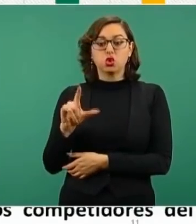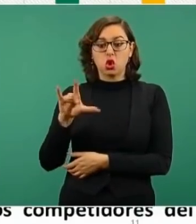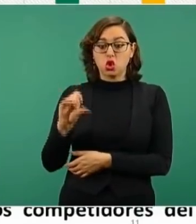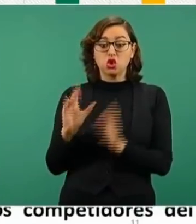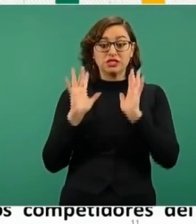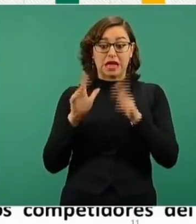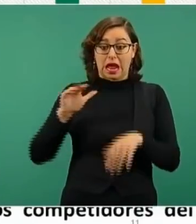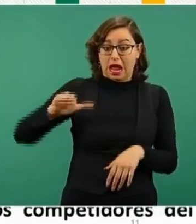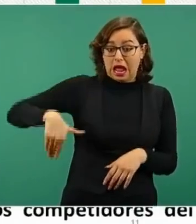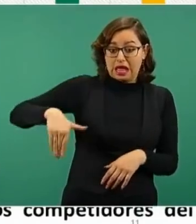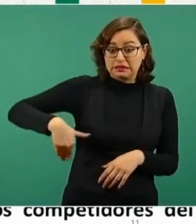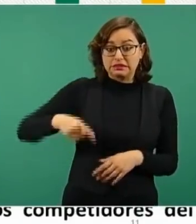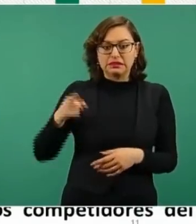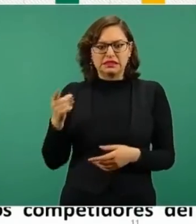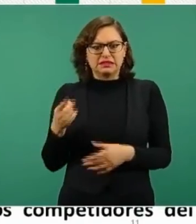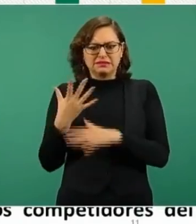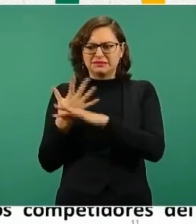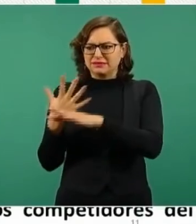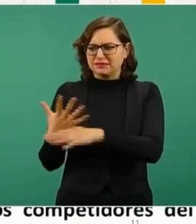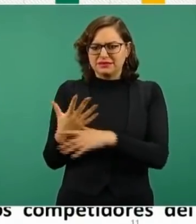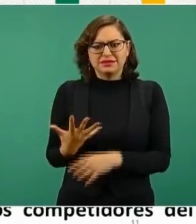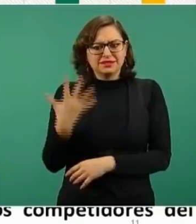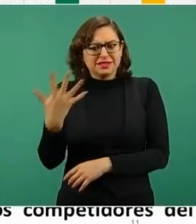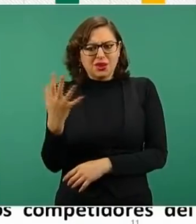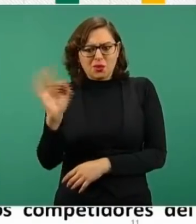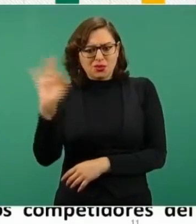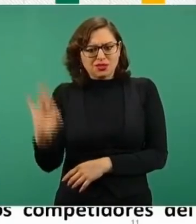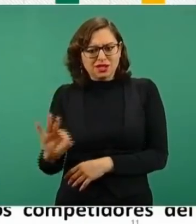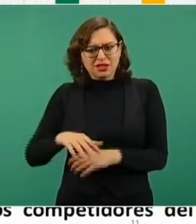Electricidad. No más allá del 5%.